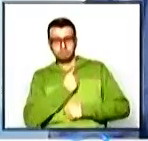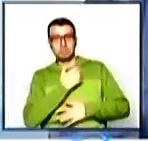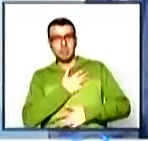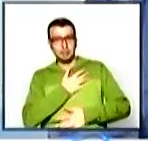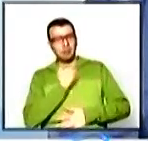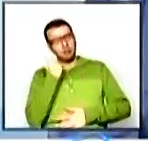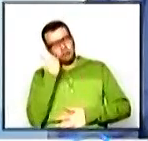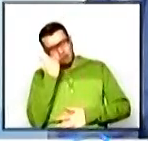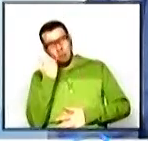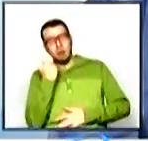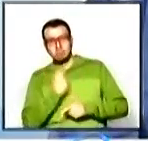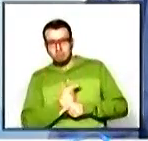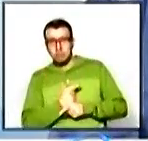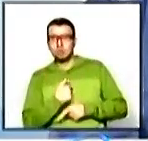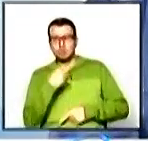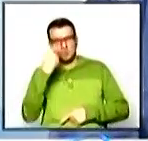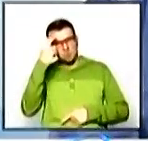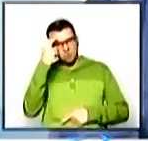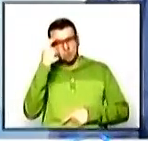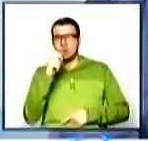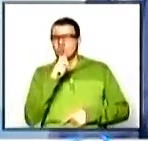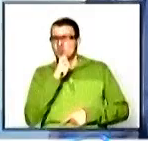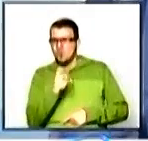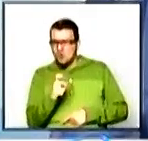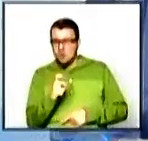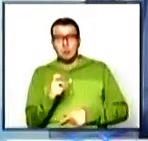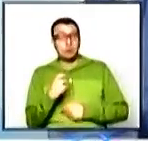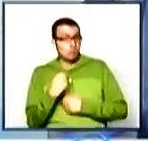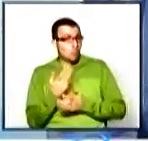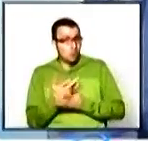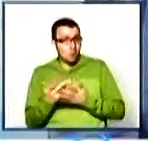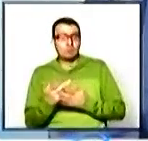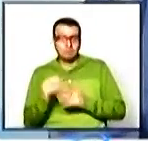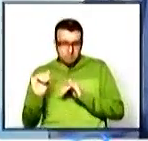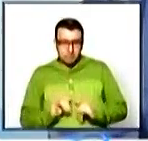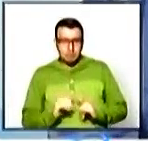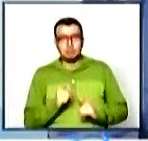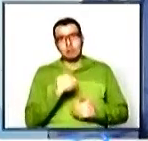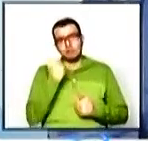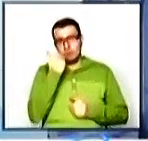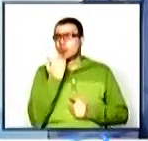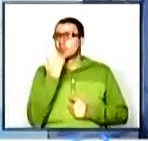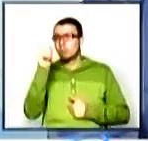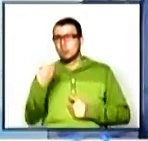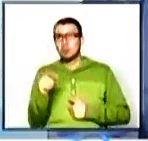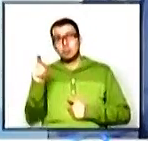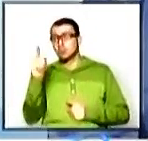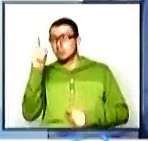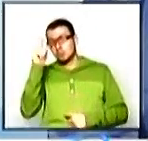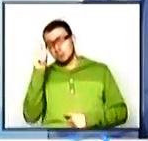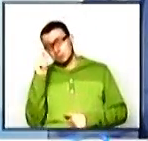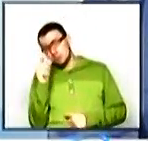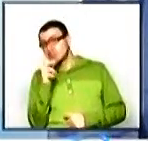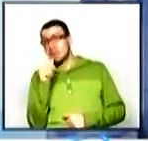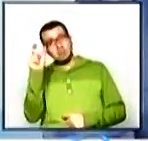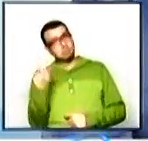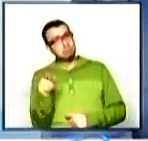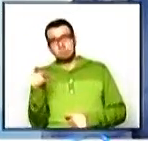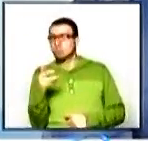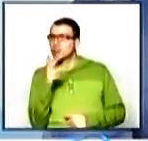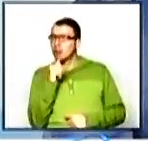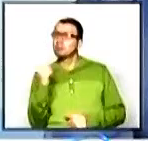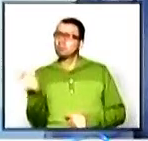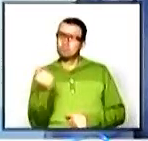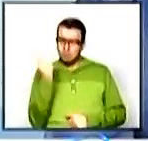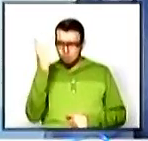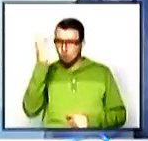¿Y qué es el alma? Nuestras emociones. Entonces, llega un paciente con insomnio. Hay que preguntarle si el problema realmente es